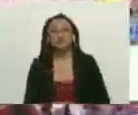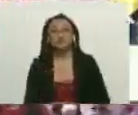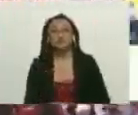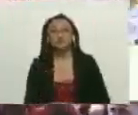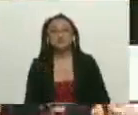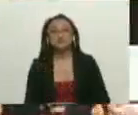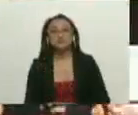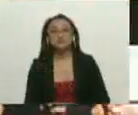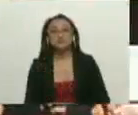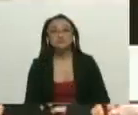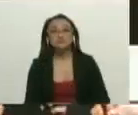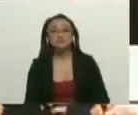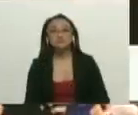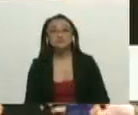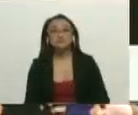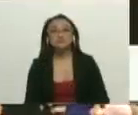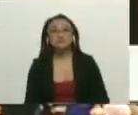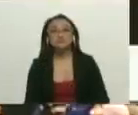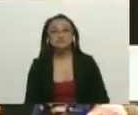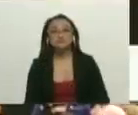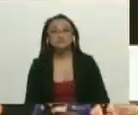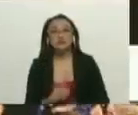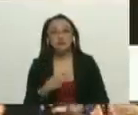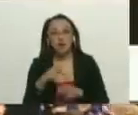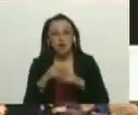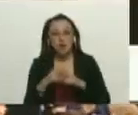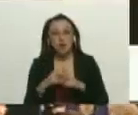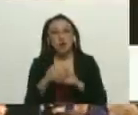miren, el honor y el privilegio